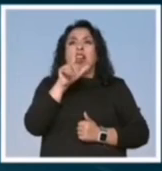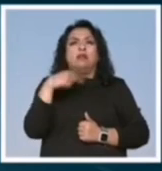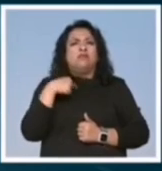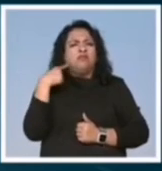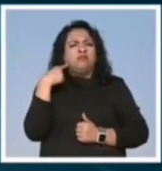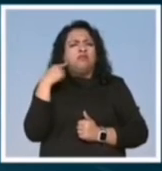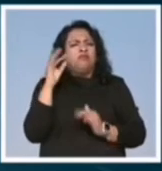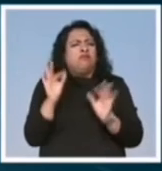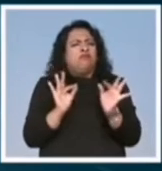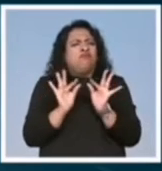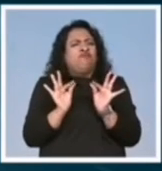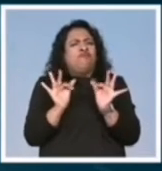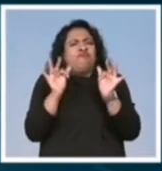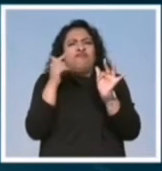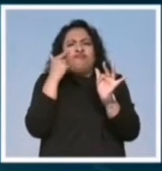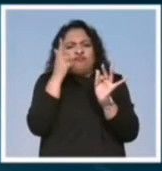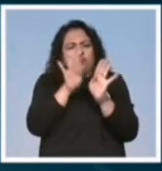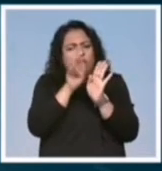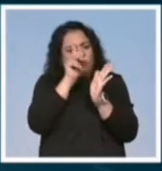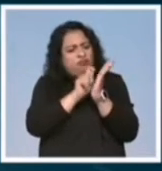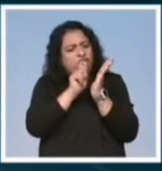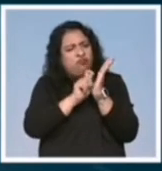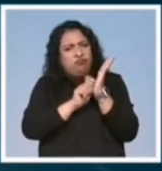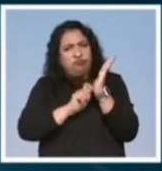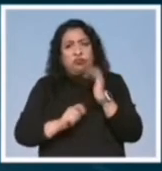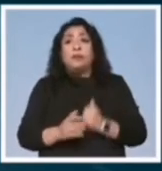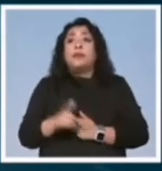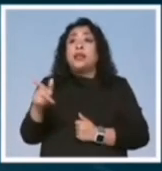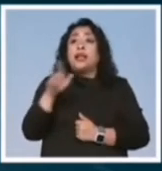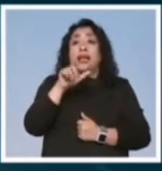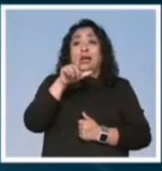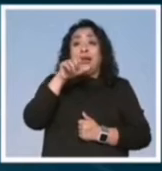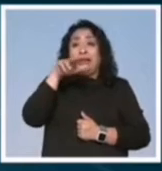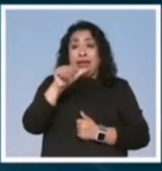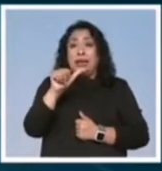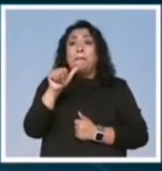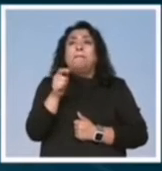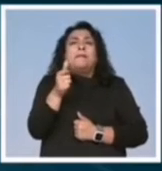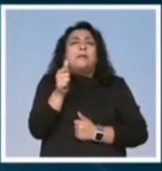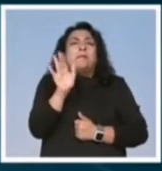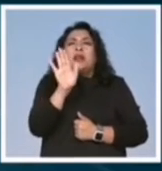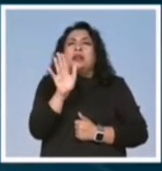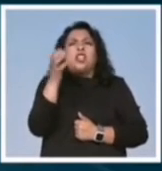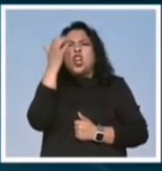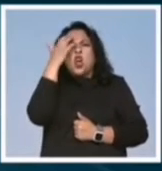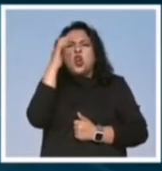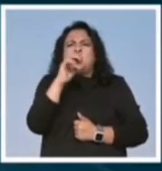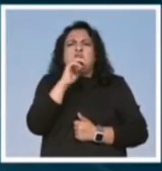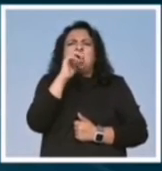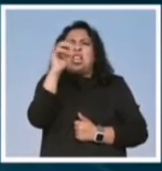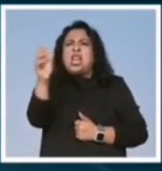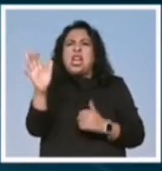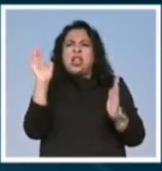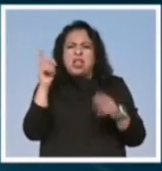prodigioso que se refleja en su manera de escribir. Elena pareciera que no conoce nada, pregunta si esto es un